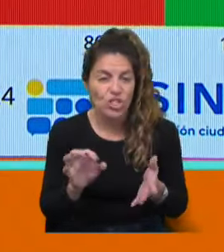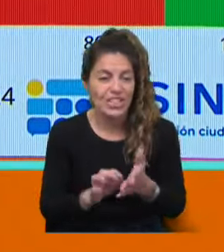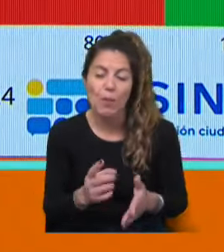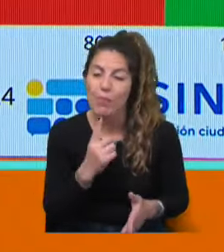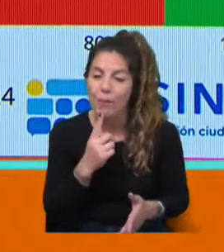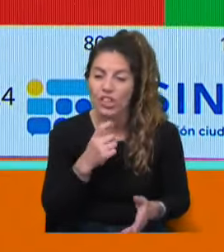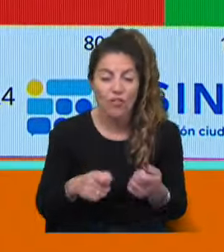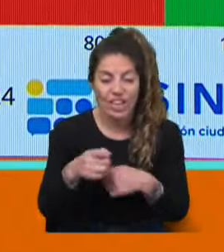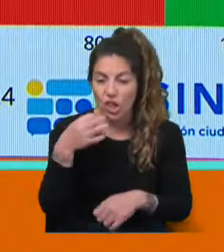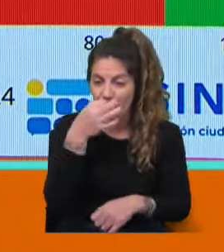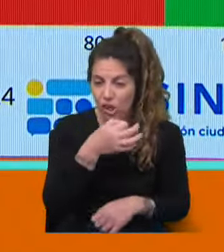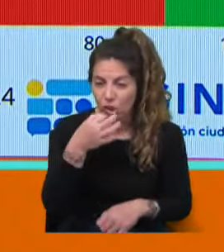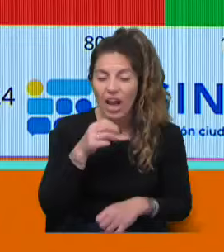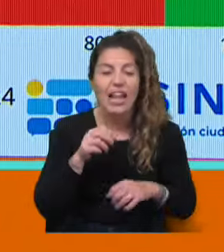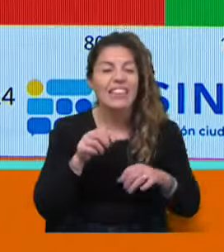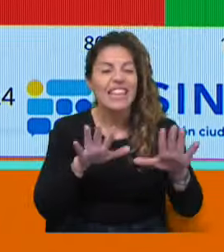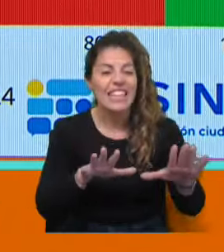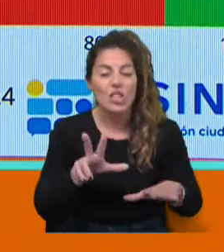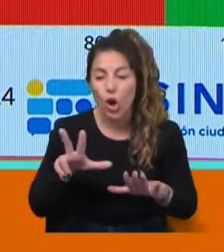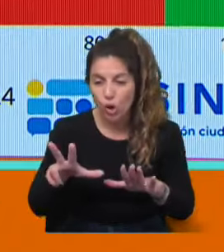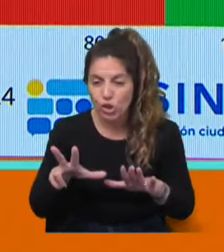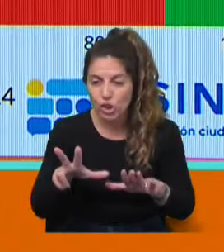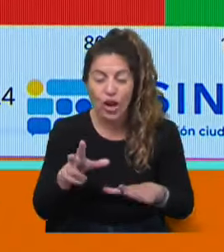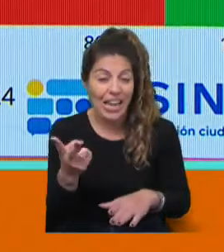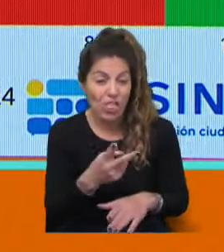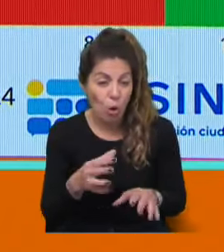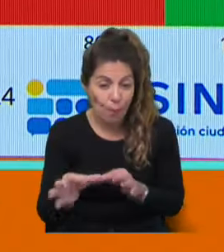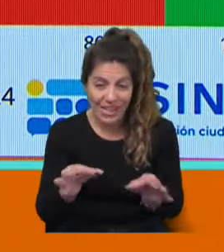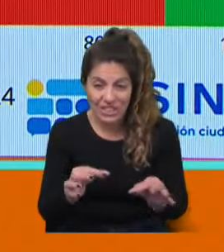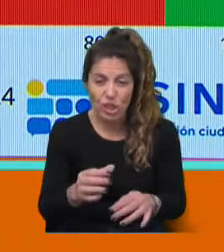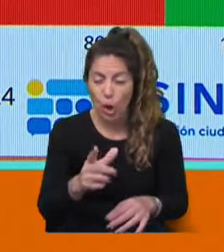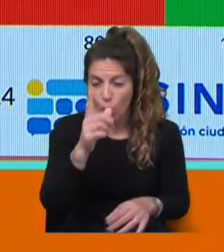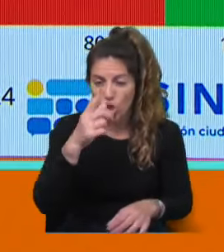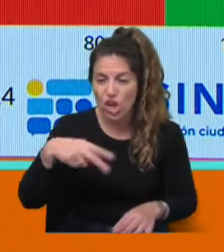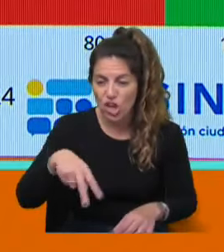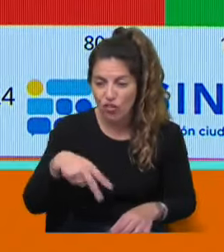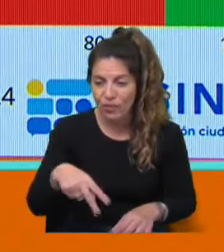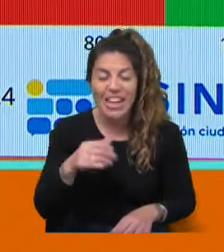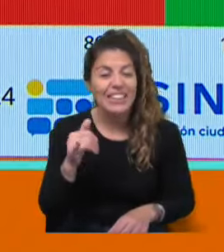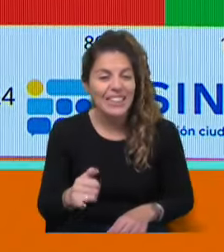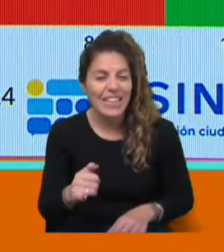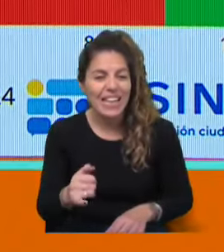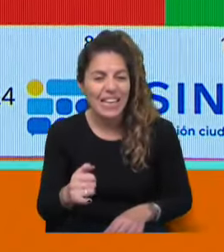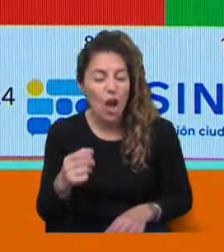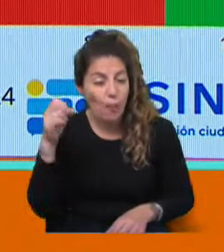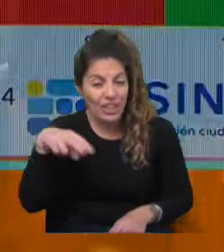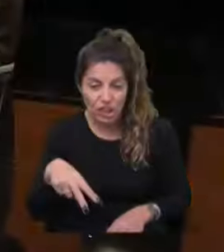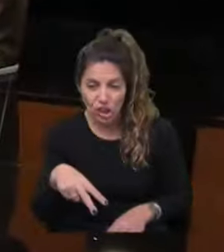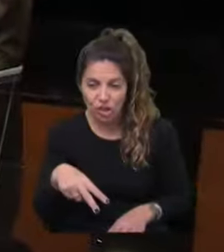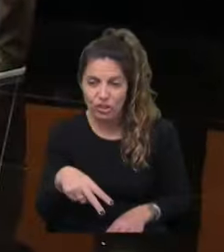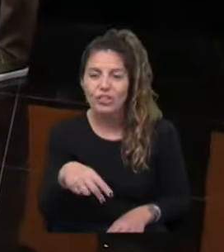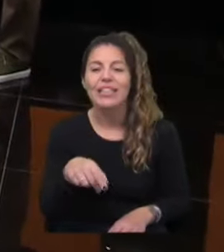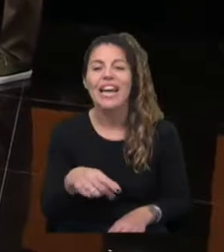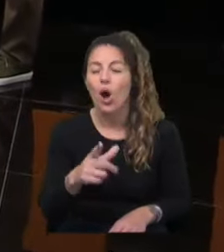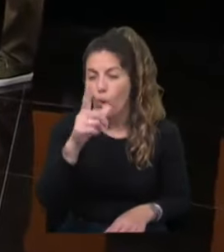político y el narcotráfico, ¿no? 8 de cada 10 personas en las dos mediciones de julio y de noviembre tienen esta opinión, ¿no? De hecho,